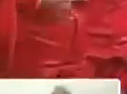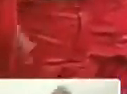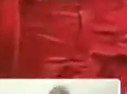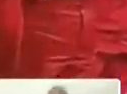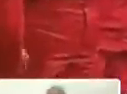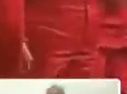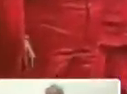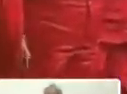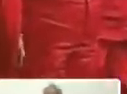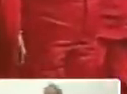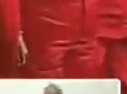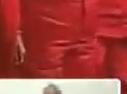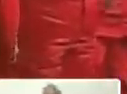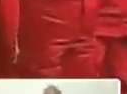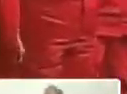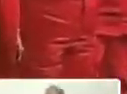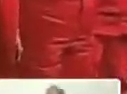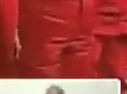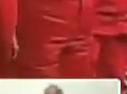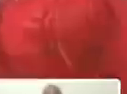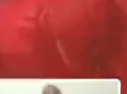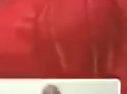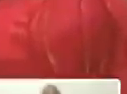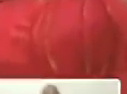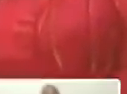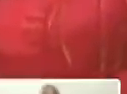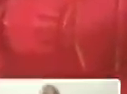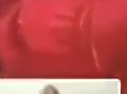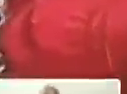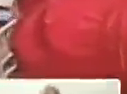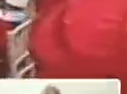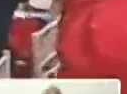Y aquí vamos con él, siempre con él.